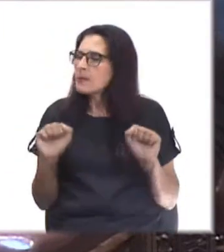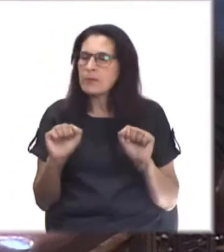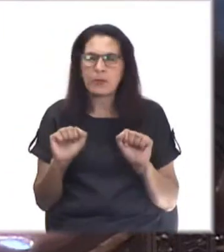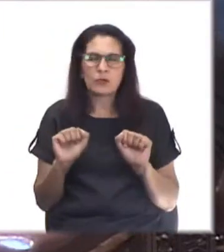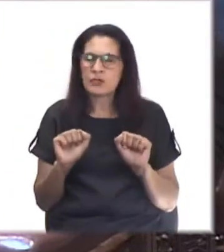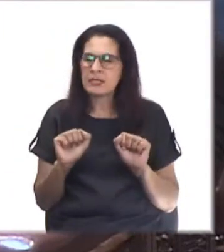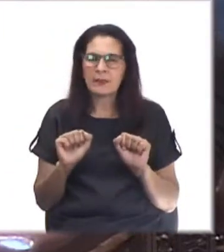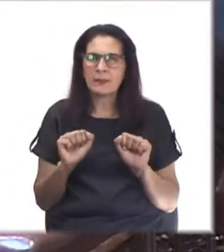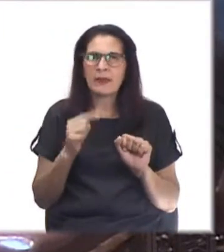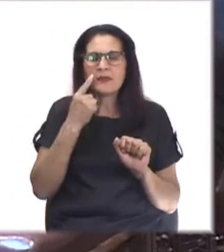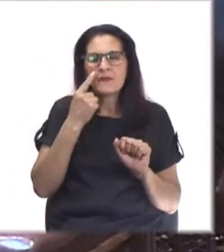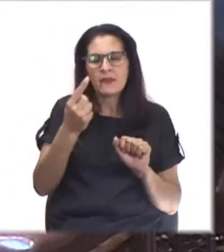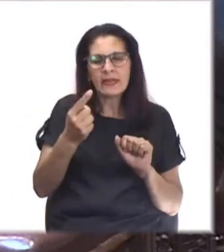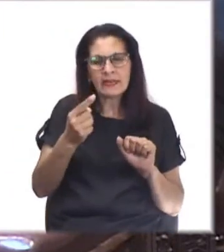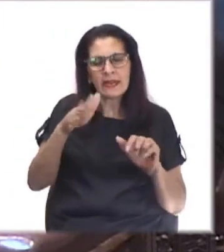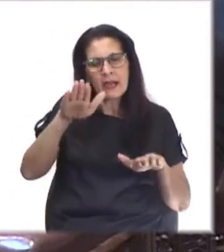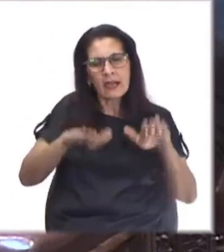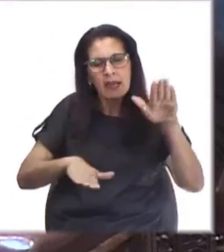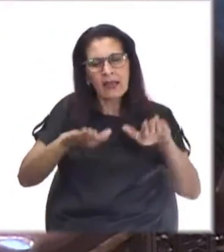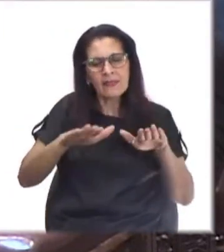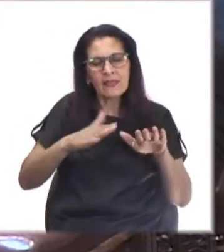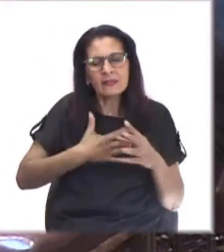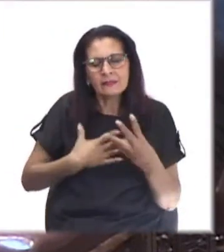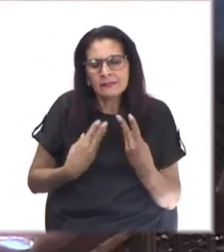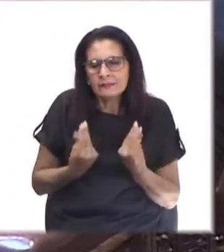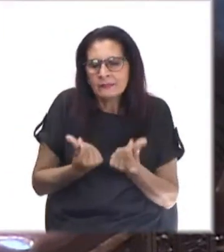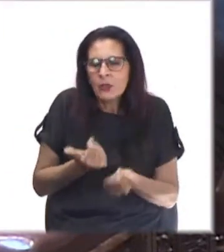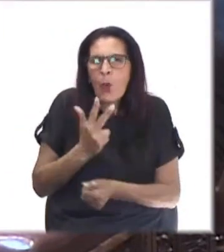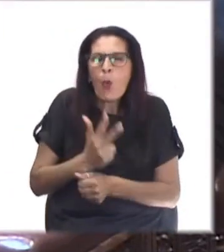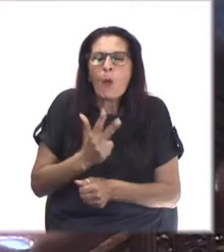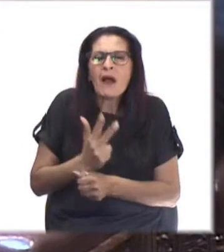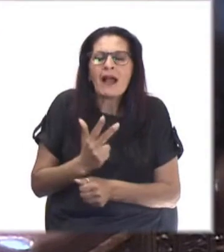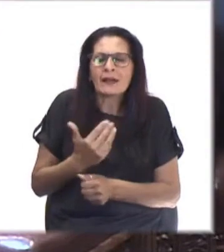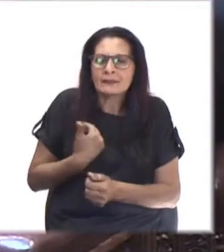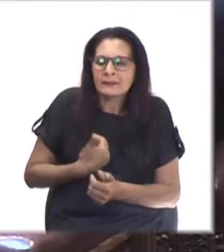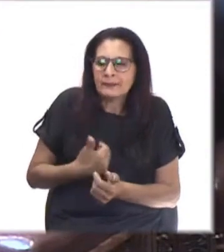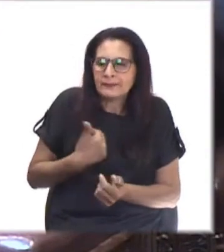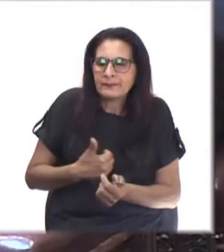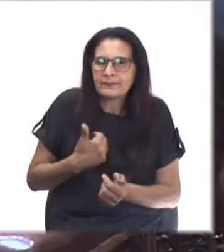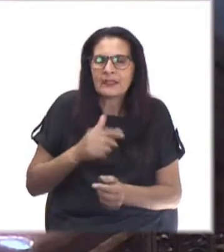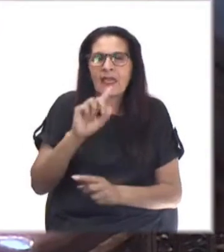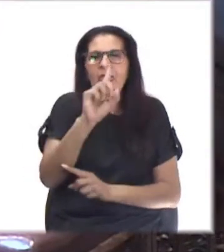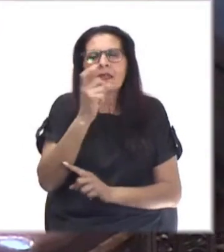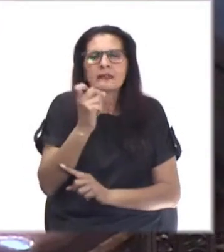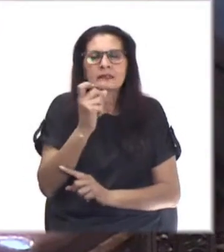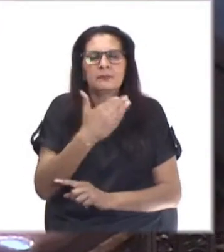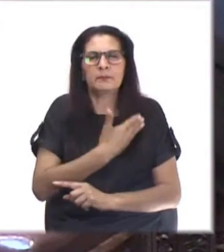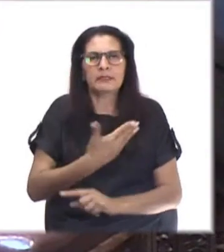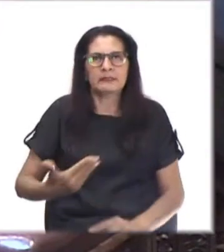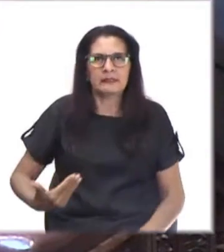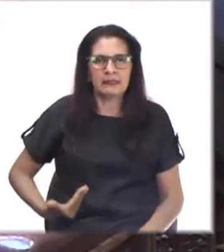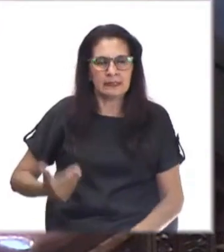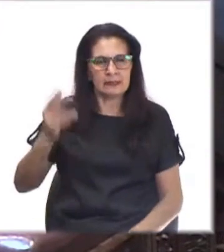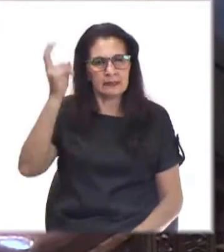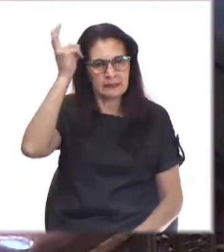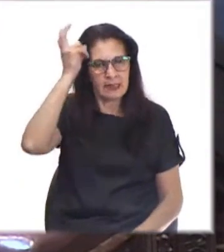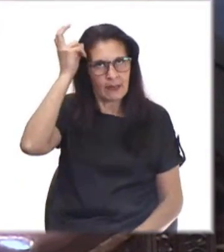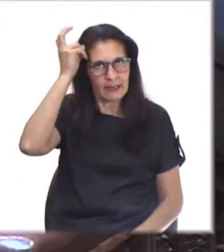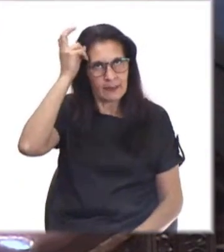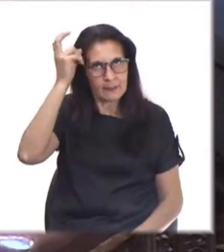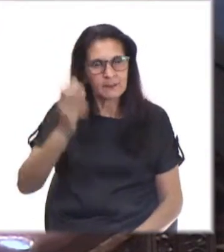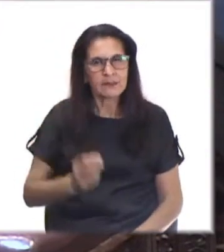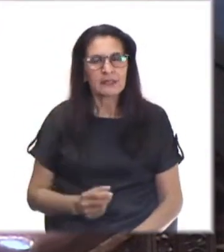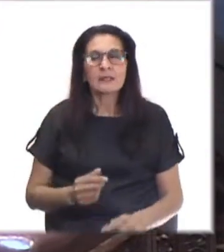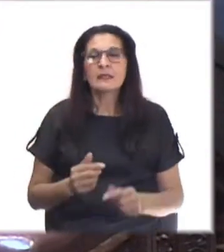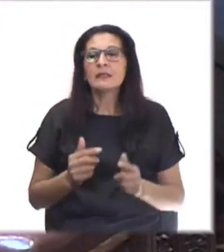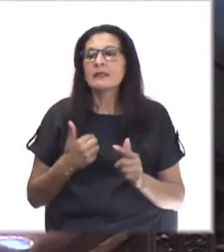calibrar la dimensión humana del entrañable compañero y expresidente de la República, doctor Tabaré Vázquez, sin tener